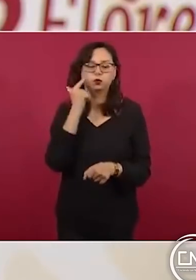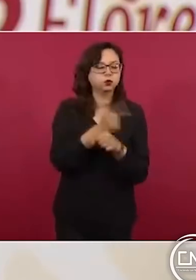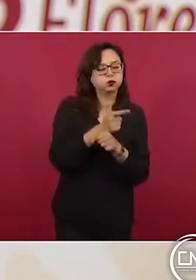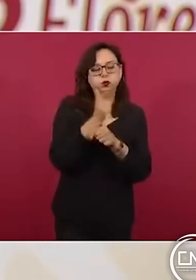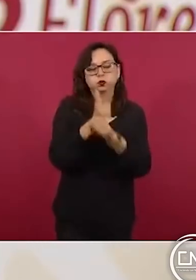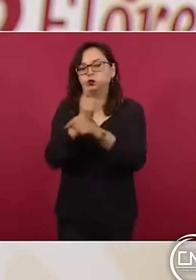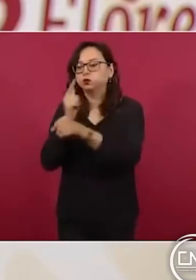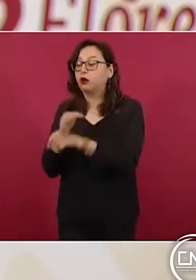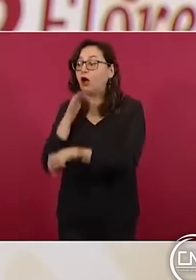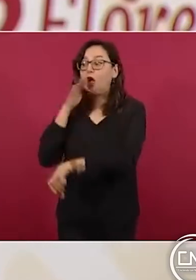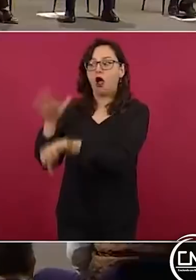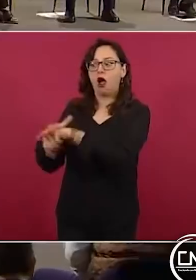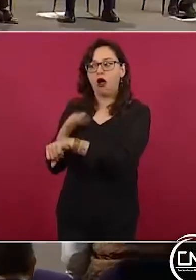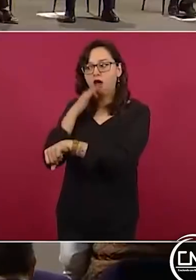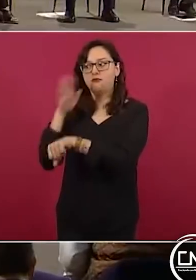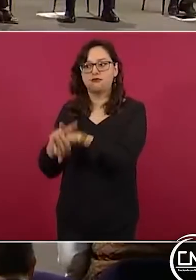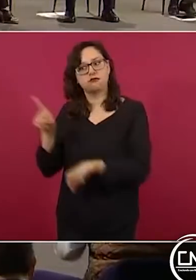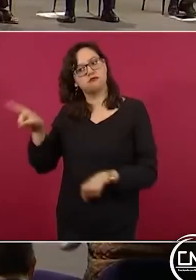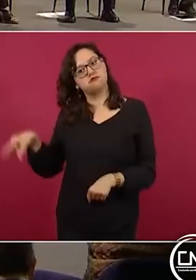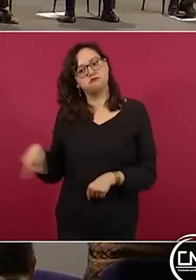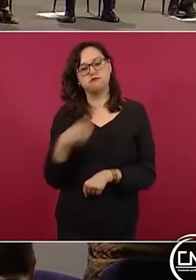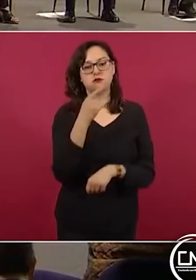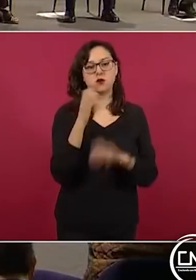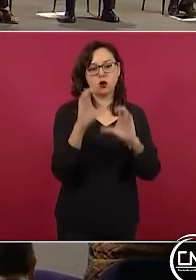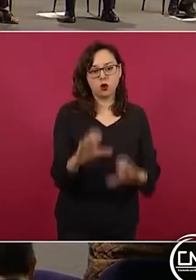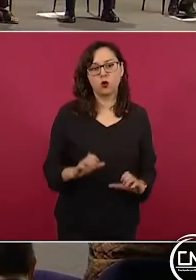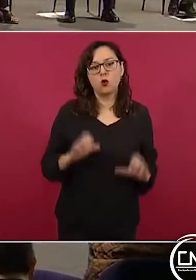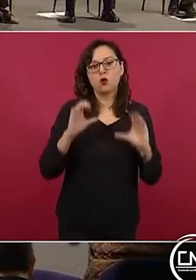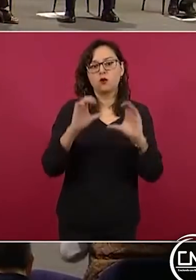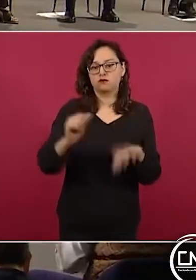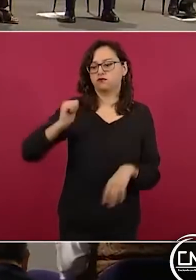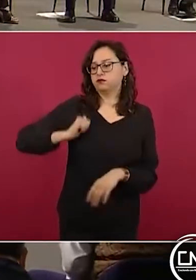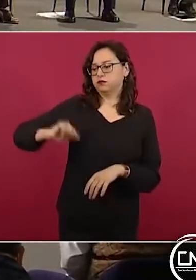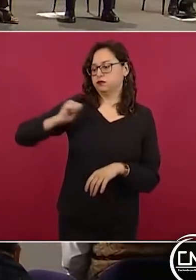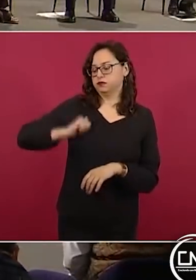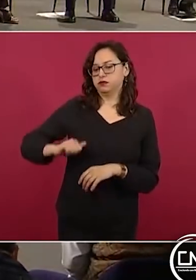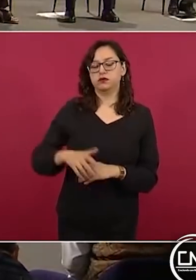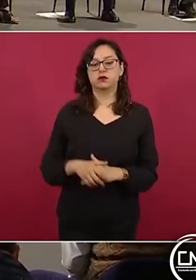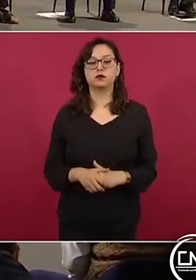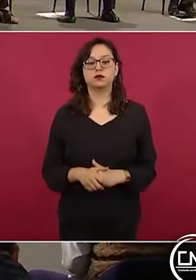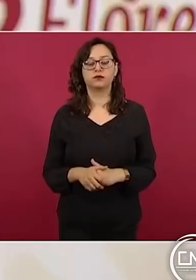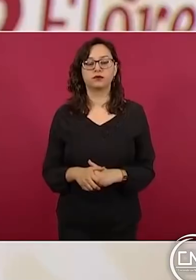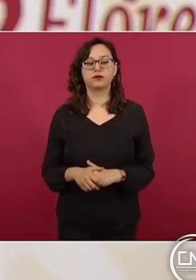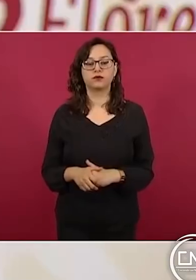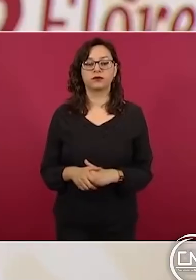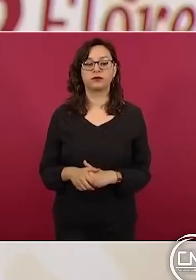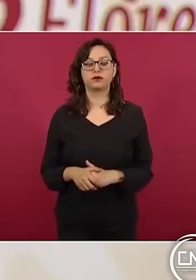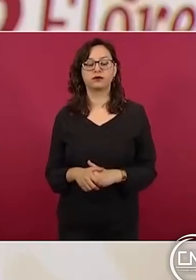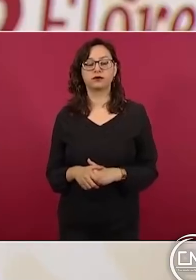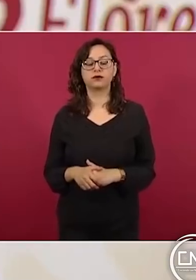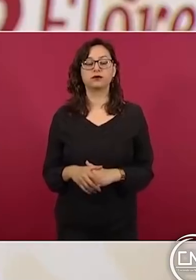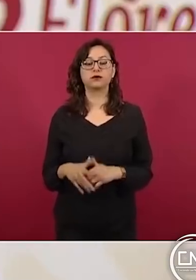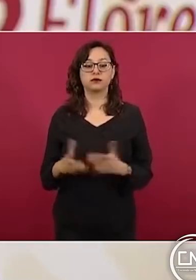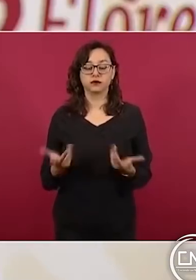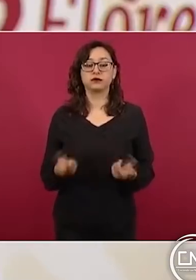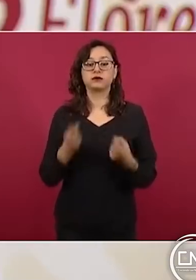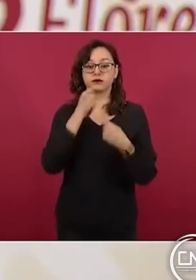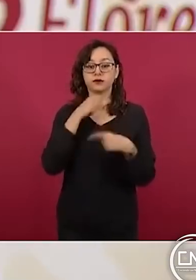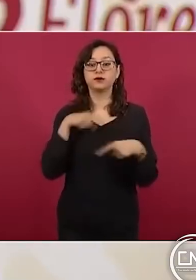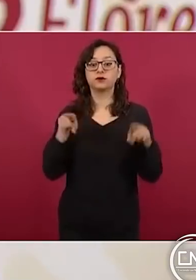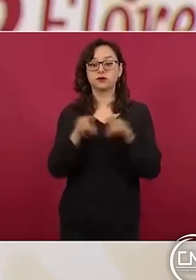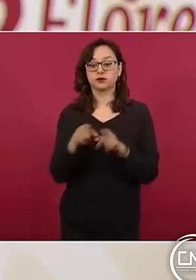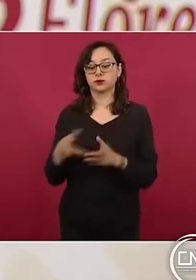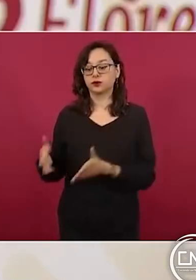INAH para sus estudios preliminares sobre monumentos arqueológicos. Estamos inclusive adecuando el trazo de vía